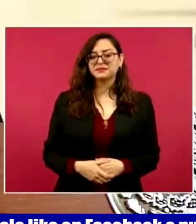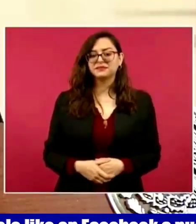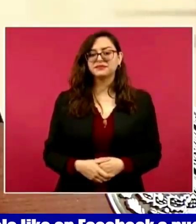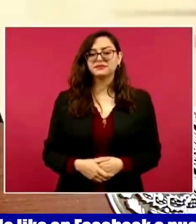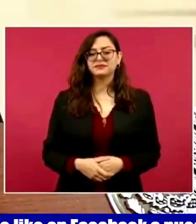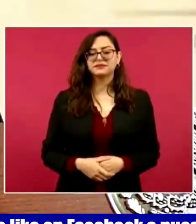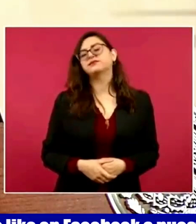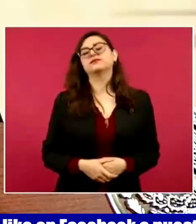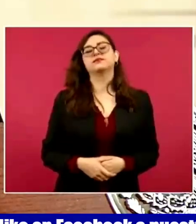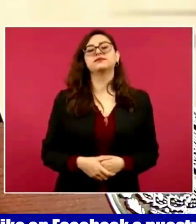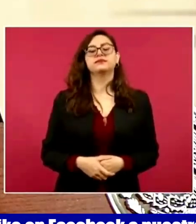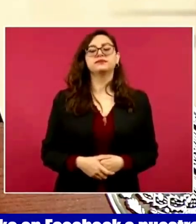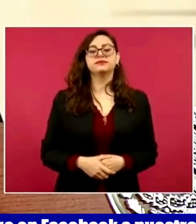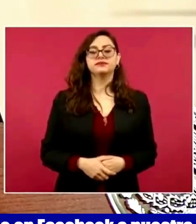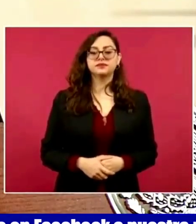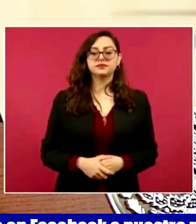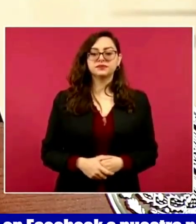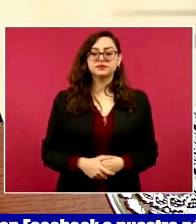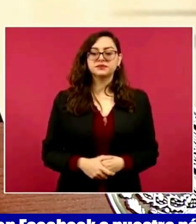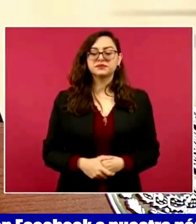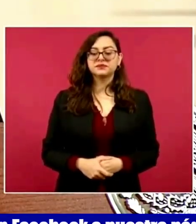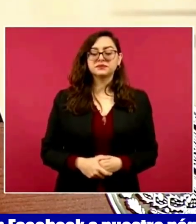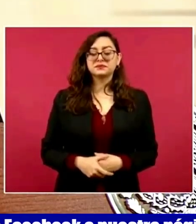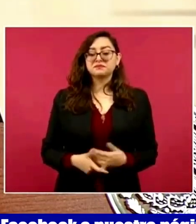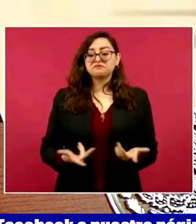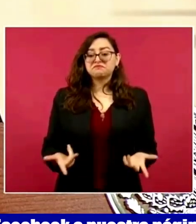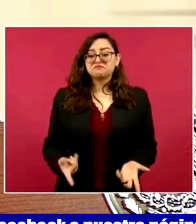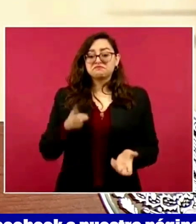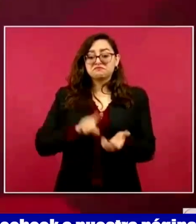Lo que predomina,